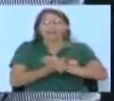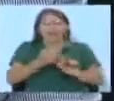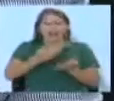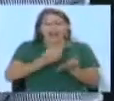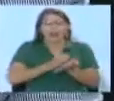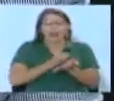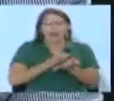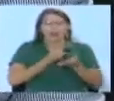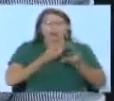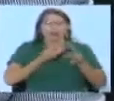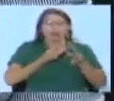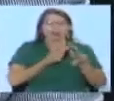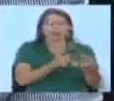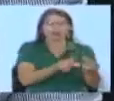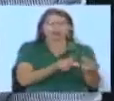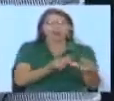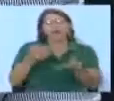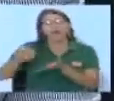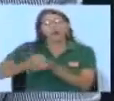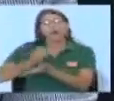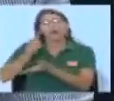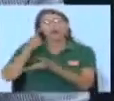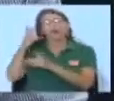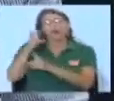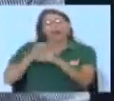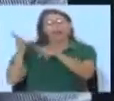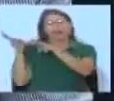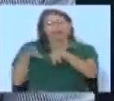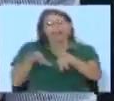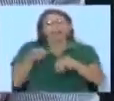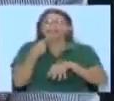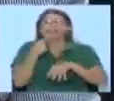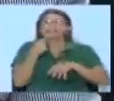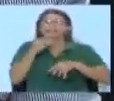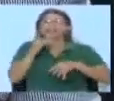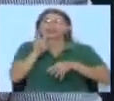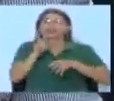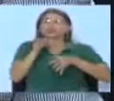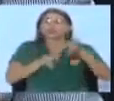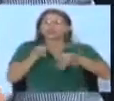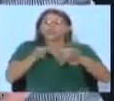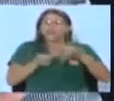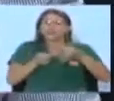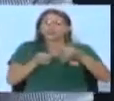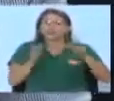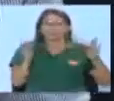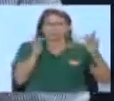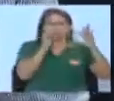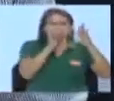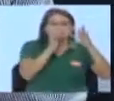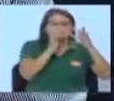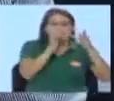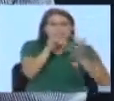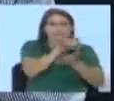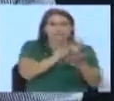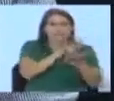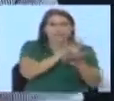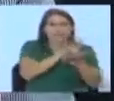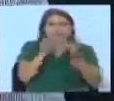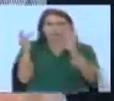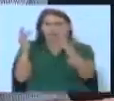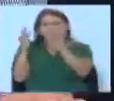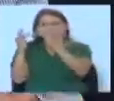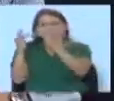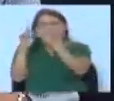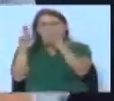dicen, básicamente, es que tienen dos justificaciones. Las redes de San Francisco y las redes de Nueva York están saturadas.